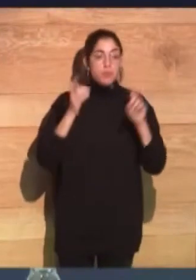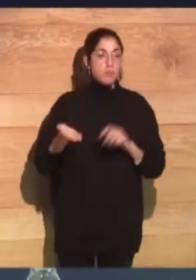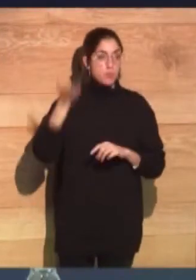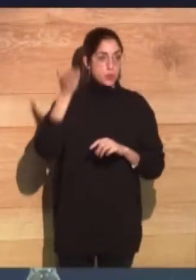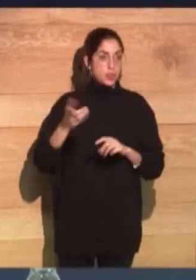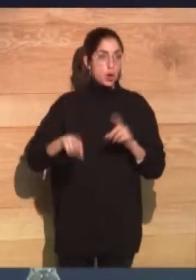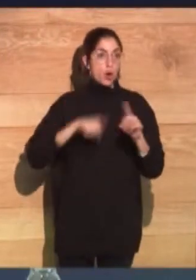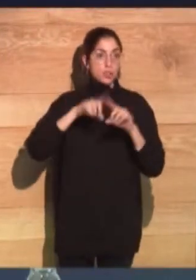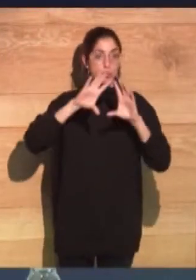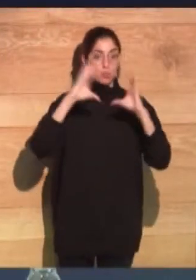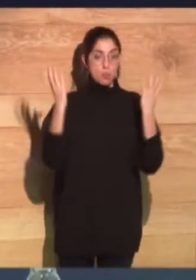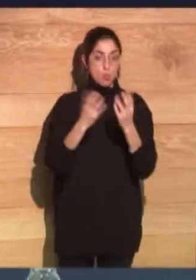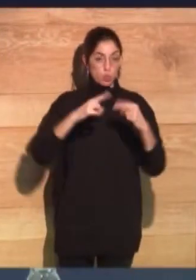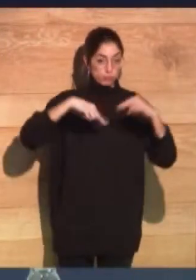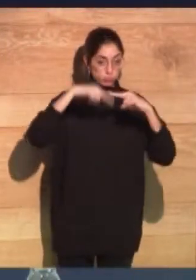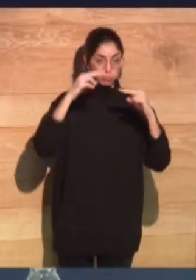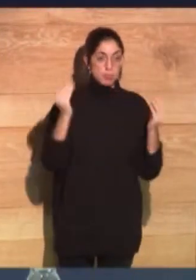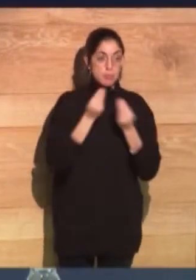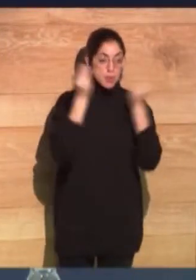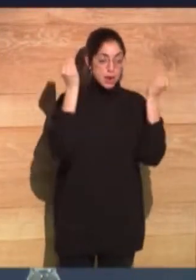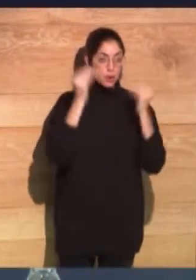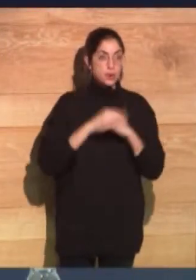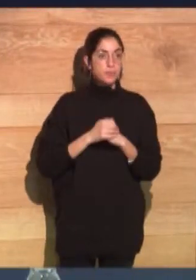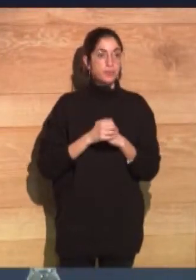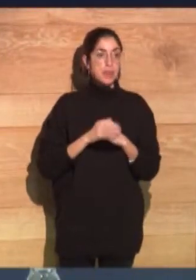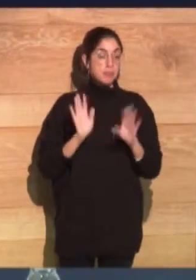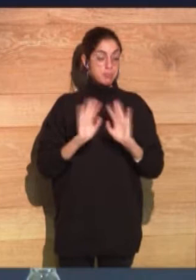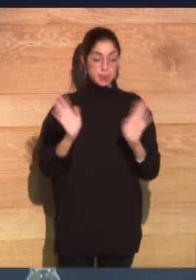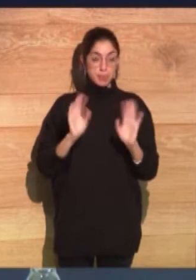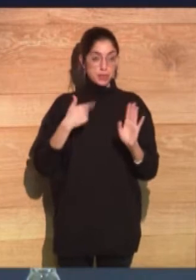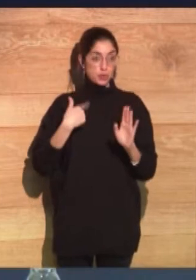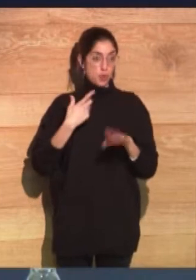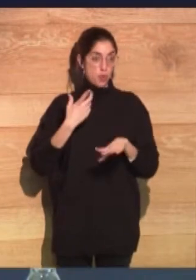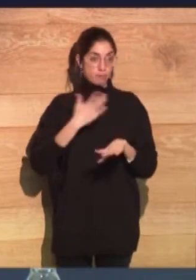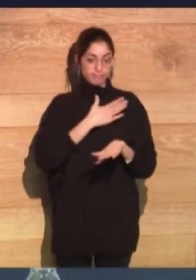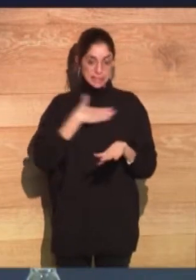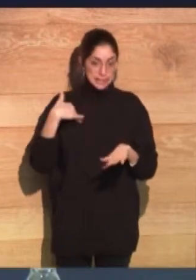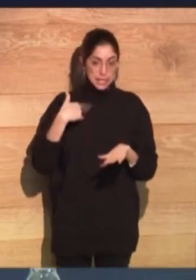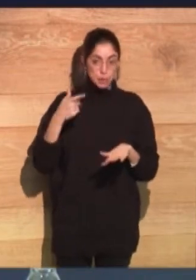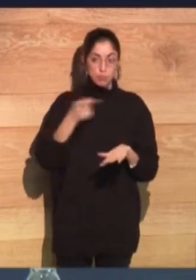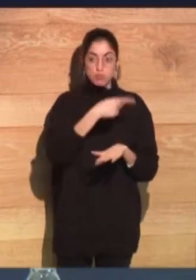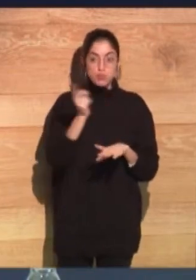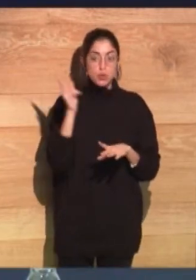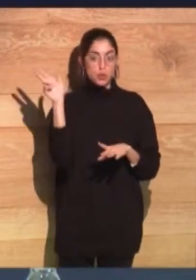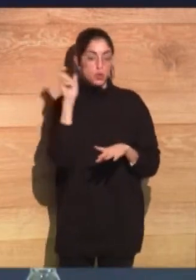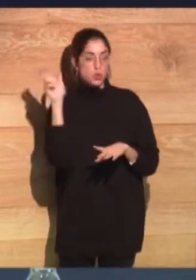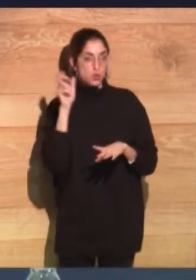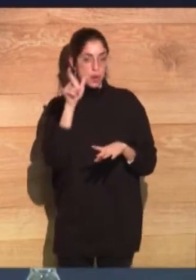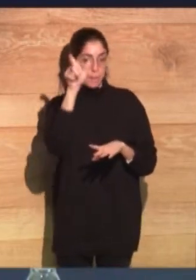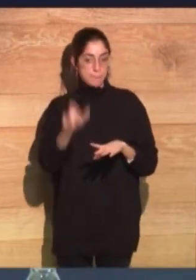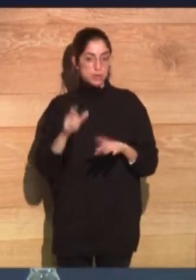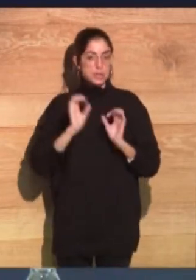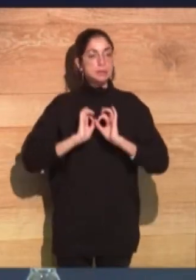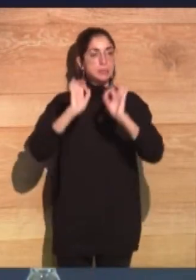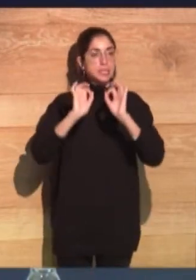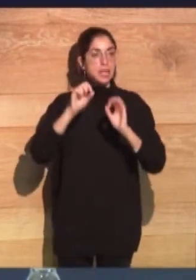para construir un mundo mejor. Así que, sin más, no os quiero quitar ni un minuto de poder oír a una persona tan especial que nos acompaña